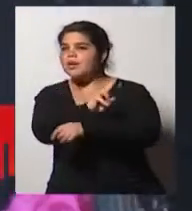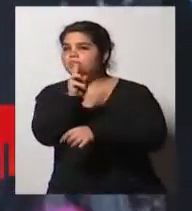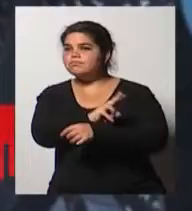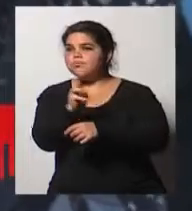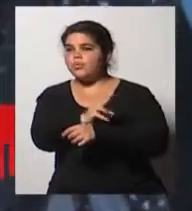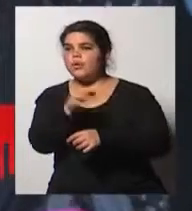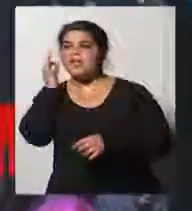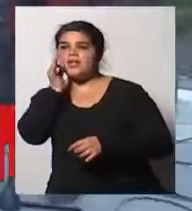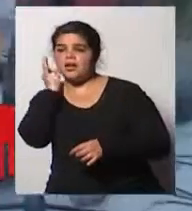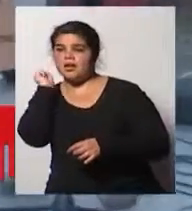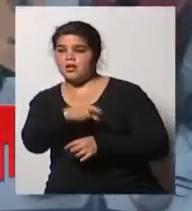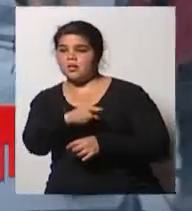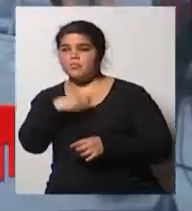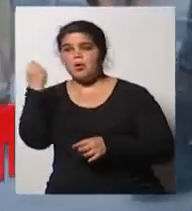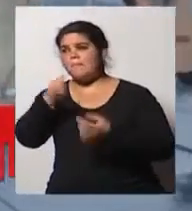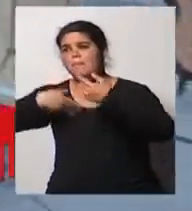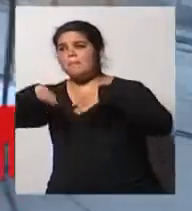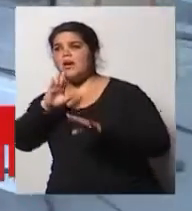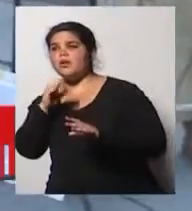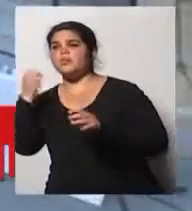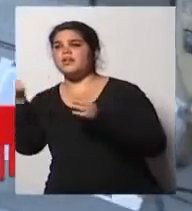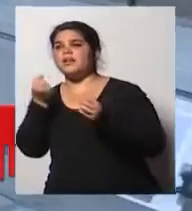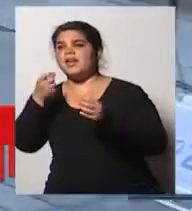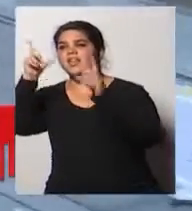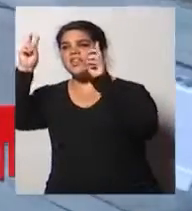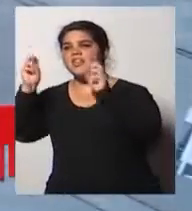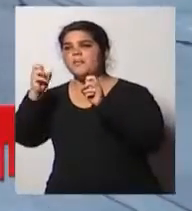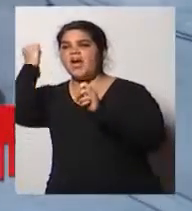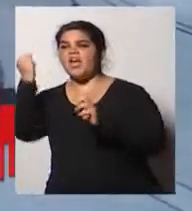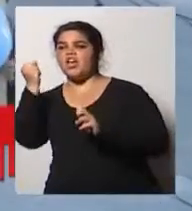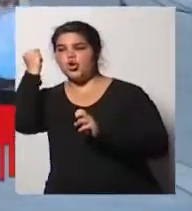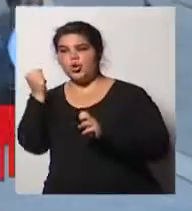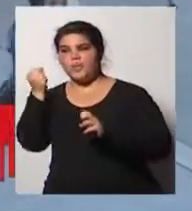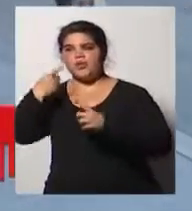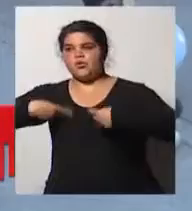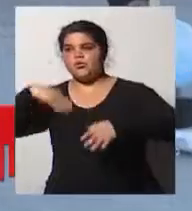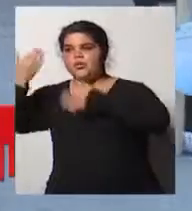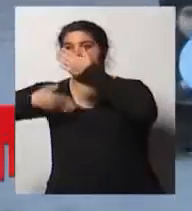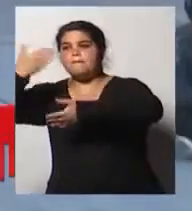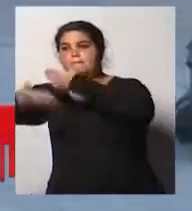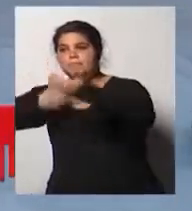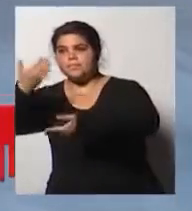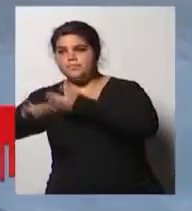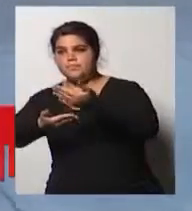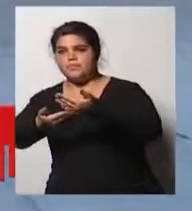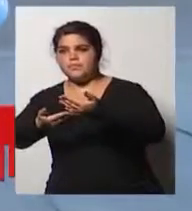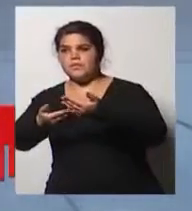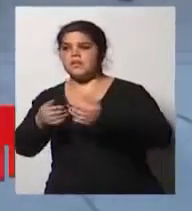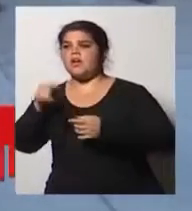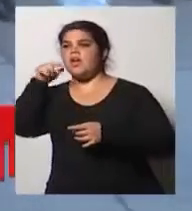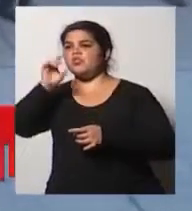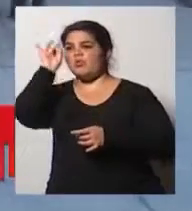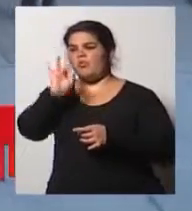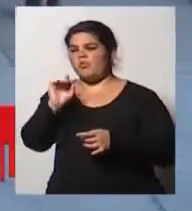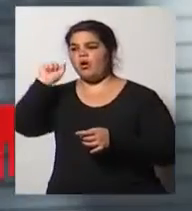importante que una actividad económica, que no quiere decir que la actividad económica, que la actividad productiva sea desdeñable. Quiere